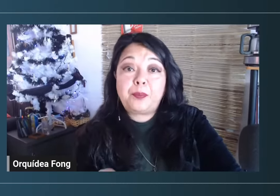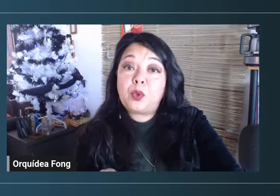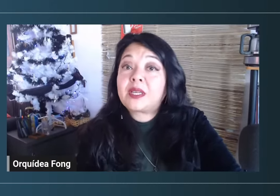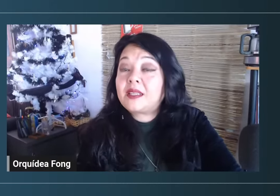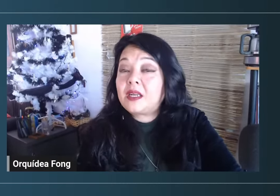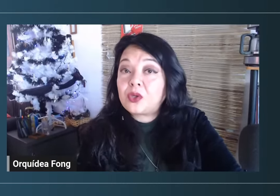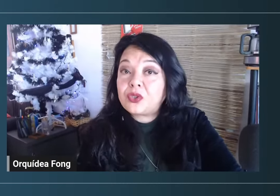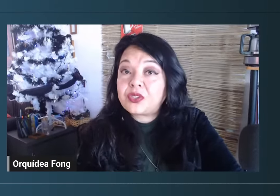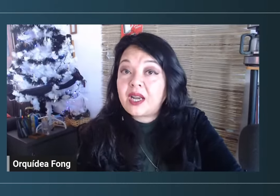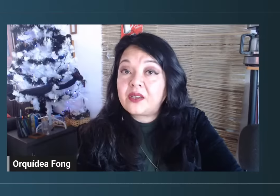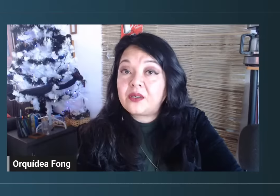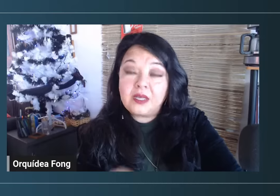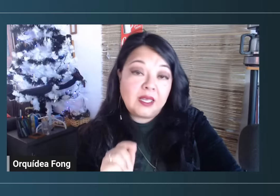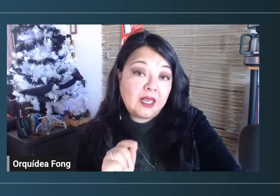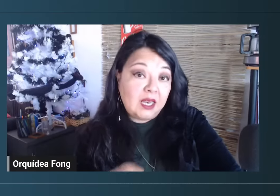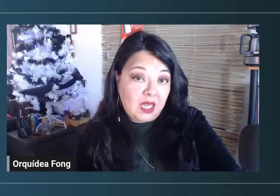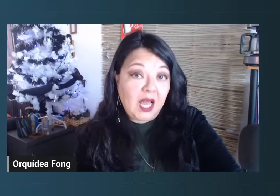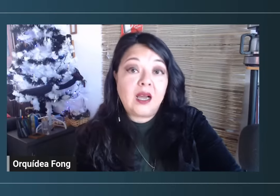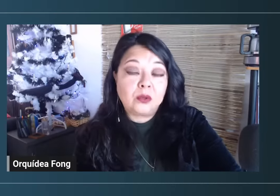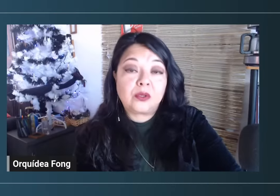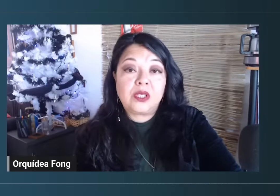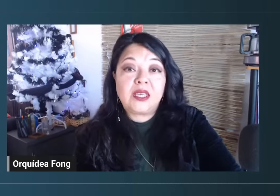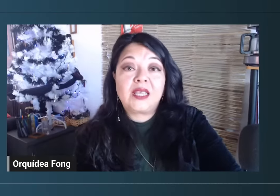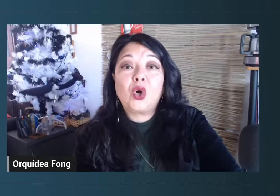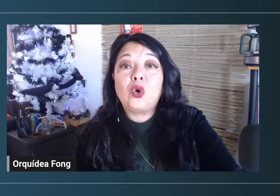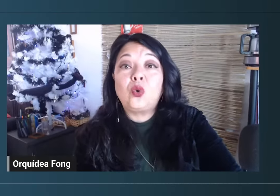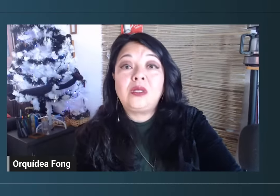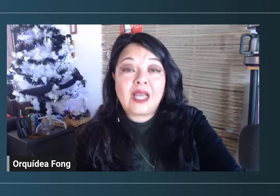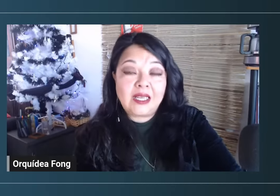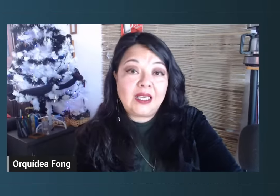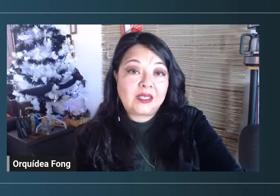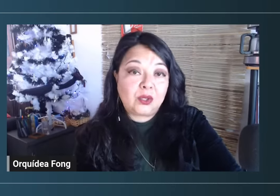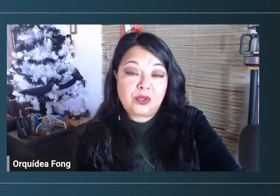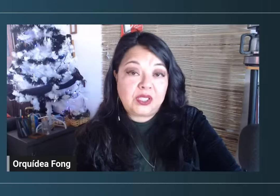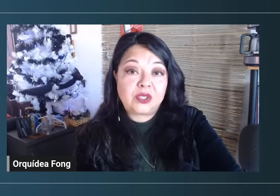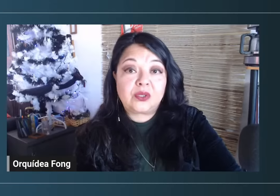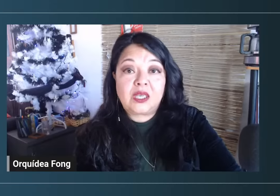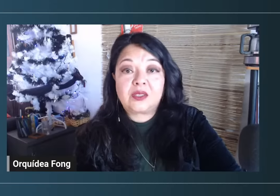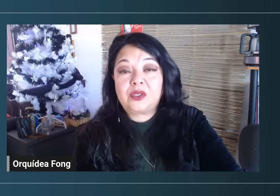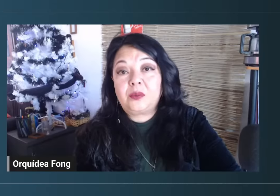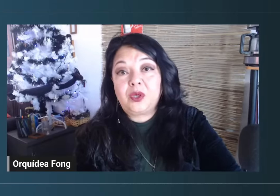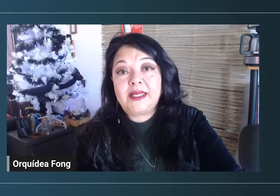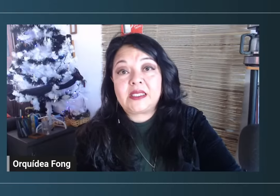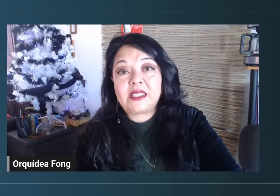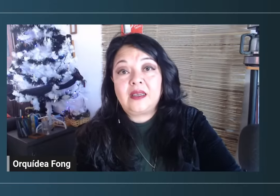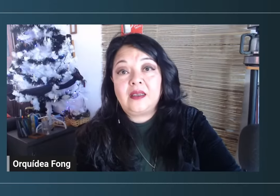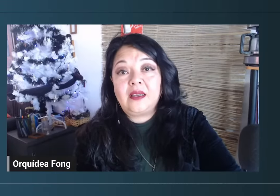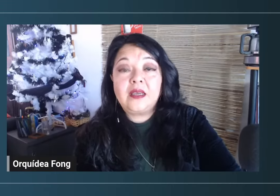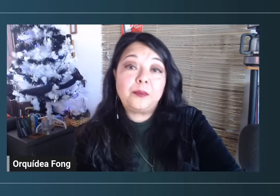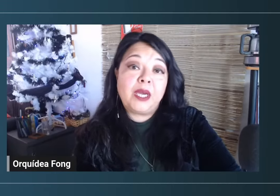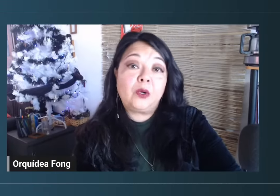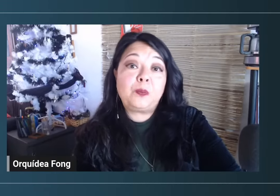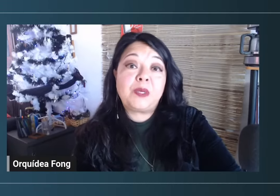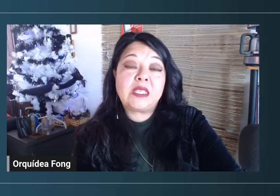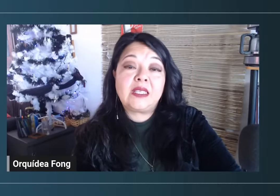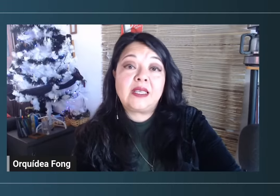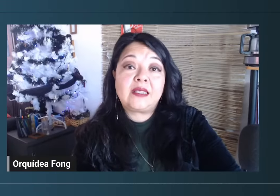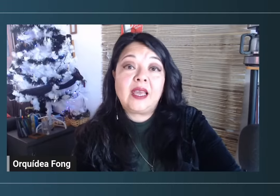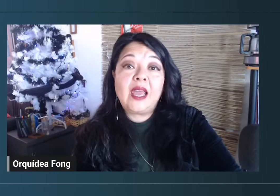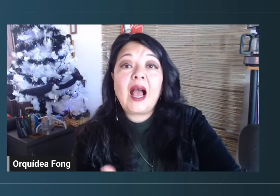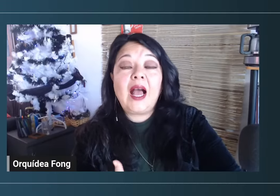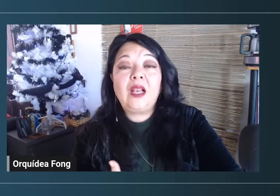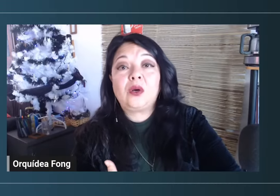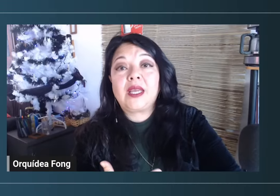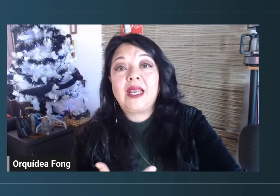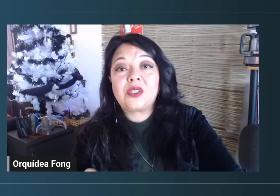sepa porque de lo contrario la autoridad ocultaría todos estos actos de violencia pero el presidente